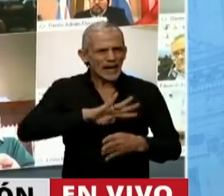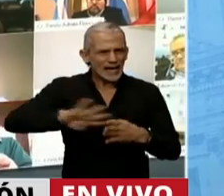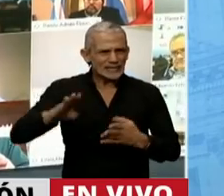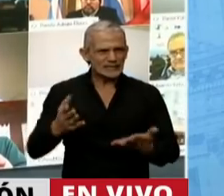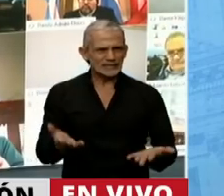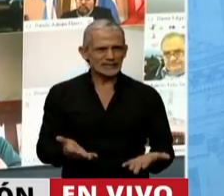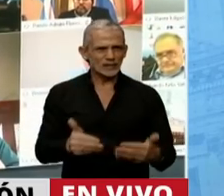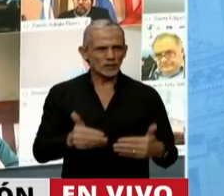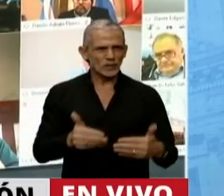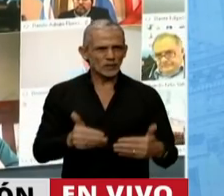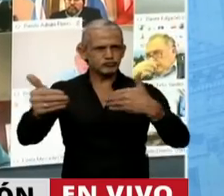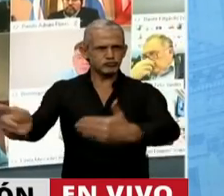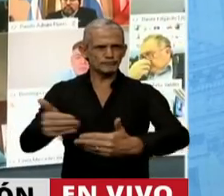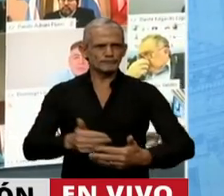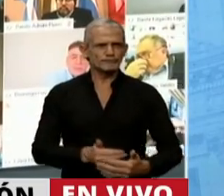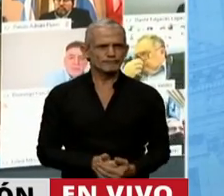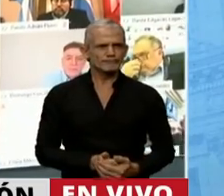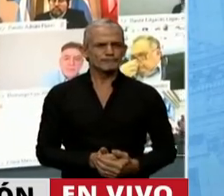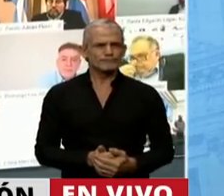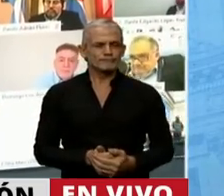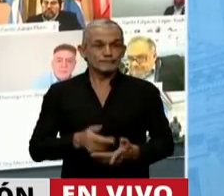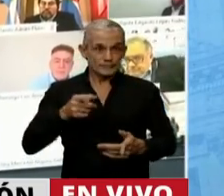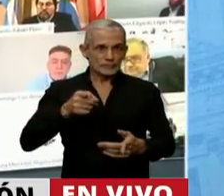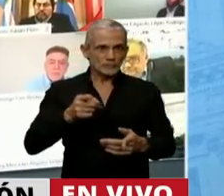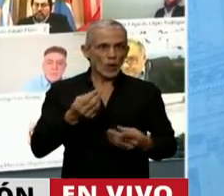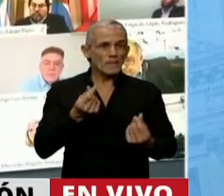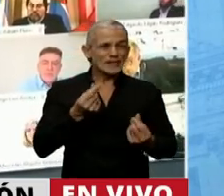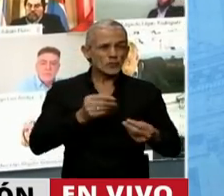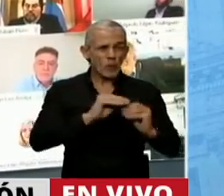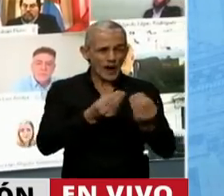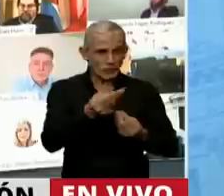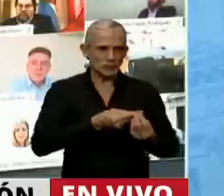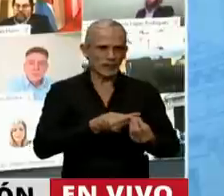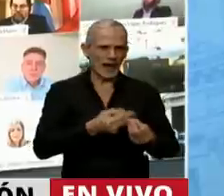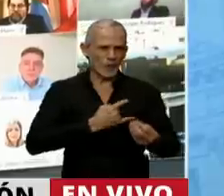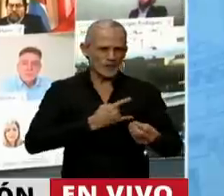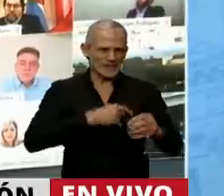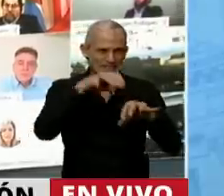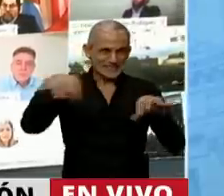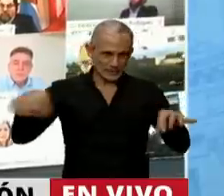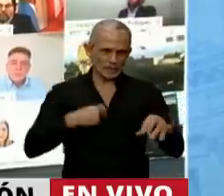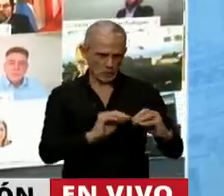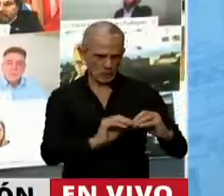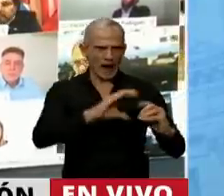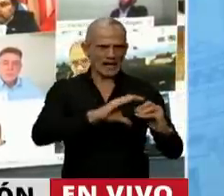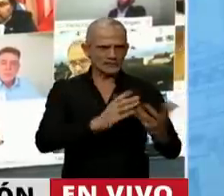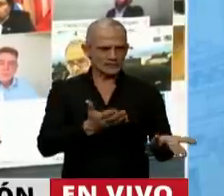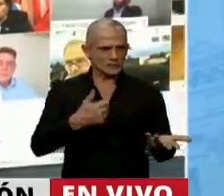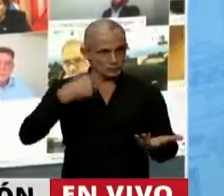Y hemos incluido en el presupuesto, en la ampliación de presupuesto, más recursos para nuestras universidades. Nosotros